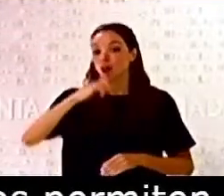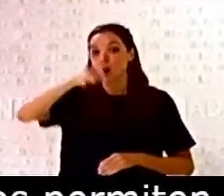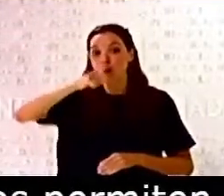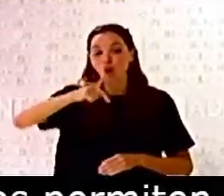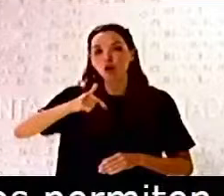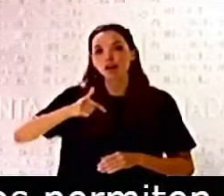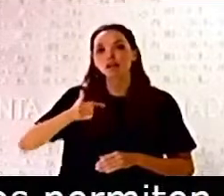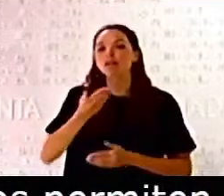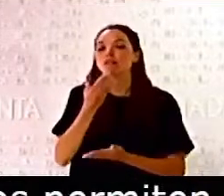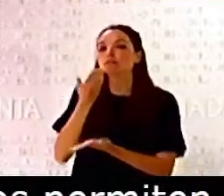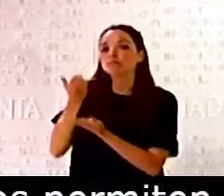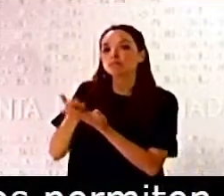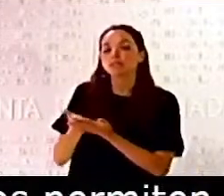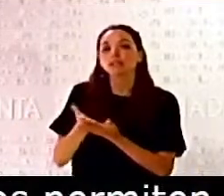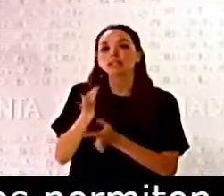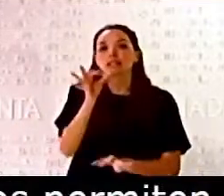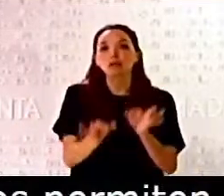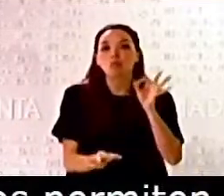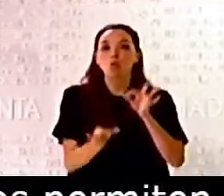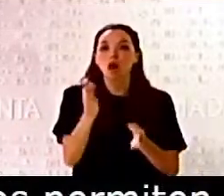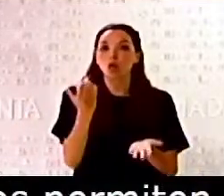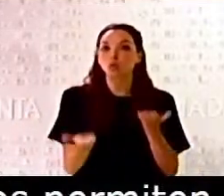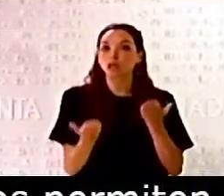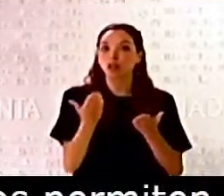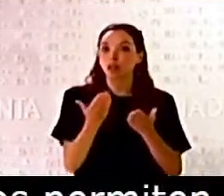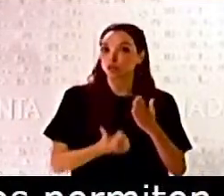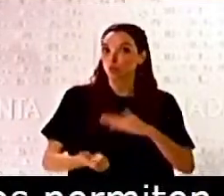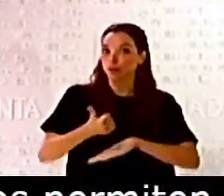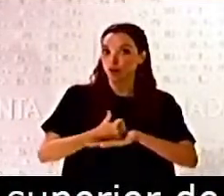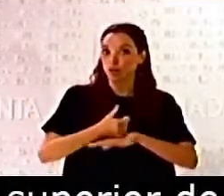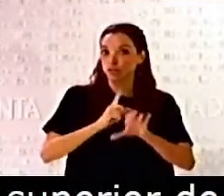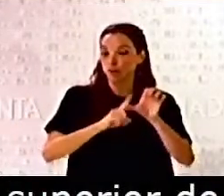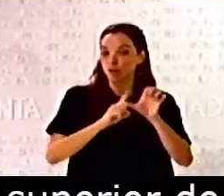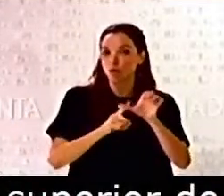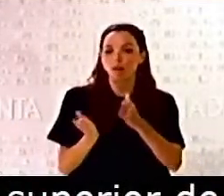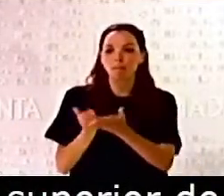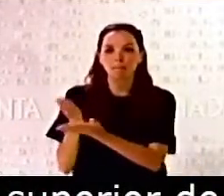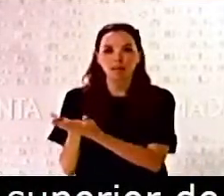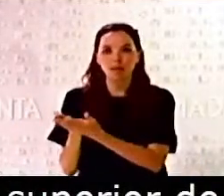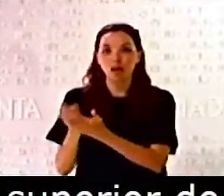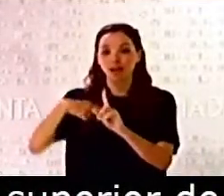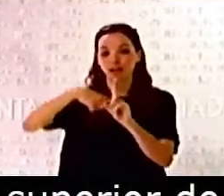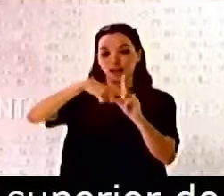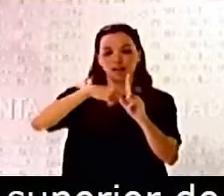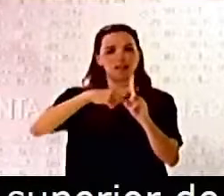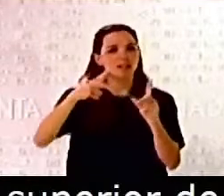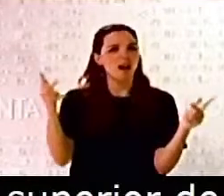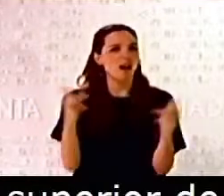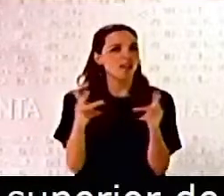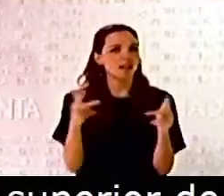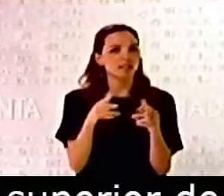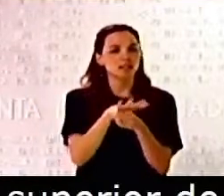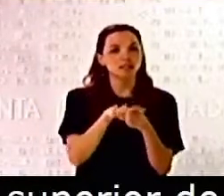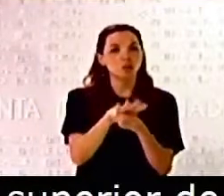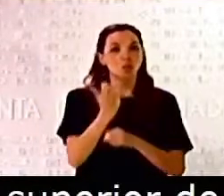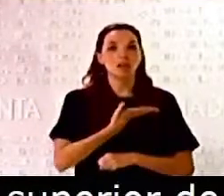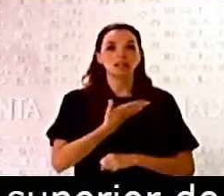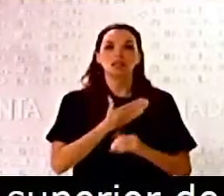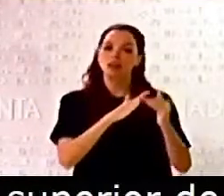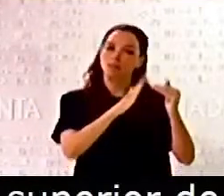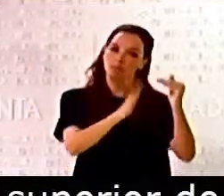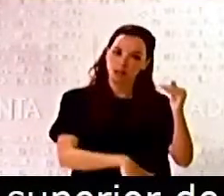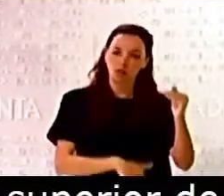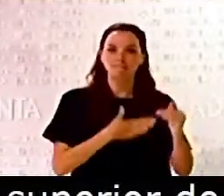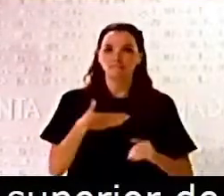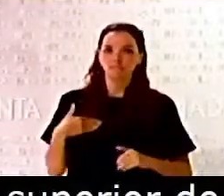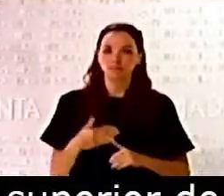Tribunal Superior de Justicia de Extremadura la reducción del nivel de alerta en el área de salud de Plasencia, pasando